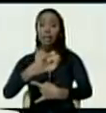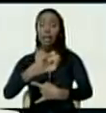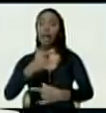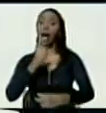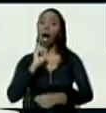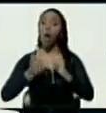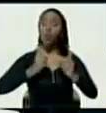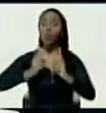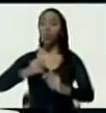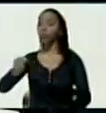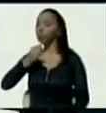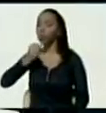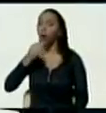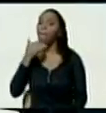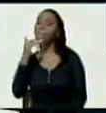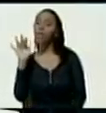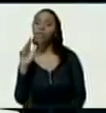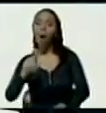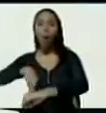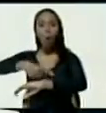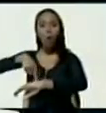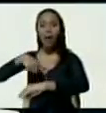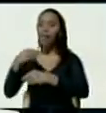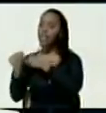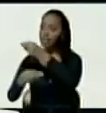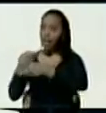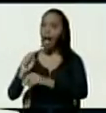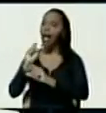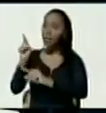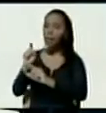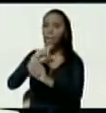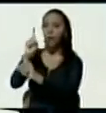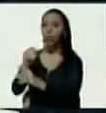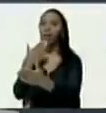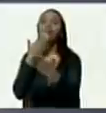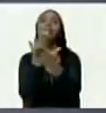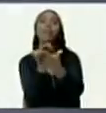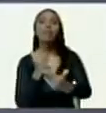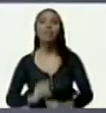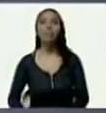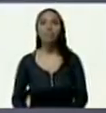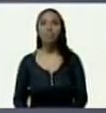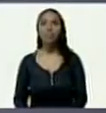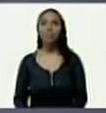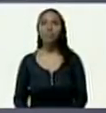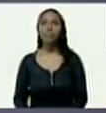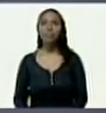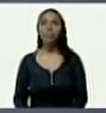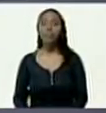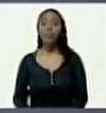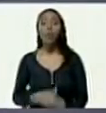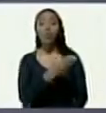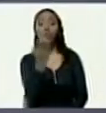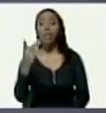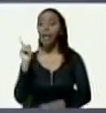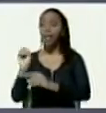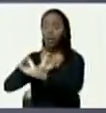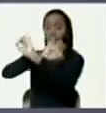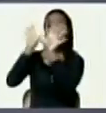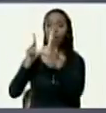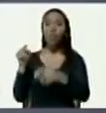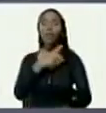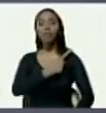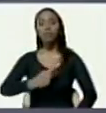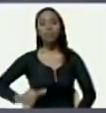en las próximas horas les hiciera esas preguntas. Muchísimas gracias. Tenían ustedes allí estas declaraciones del